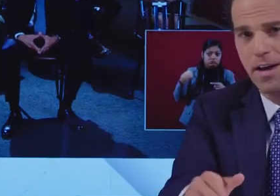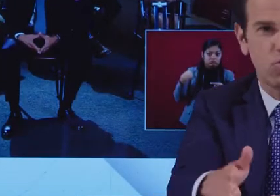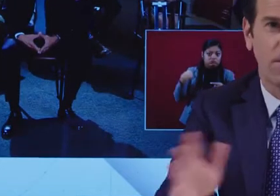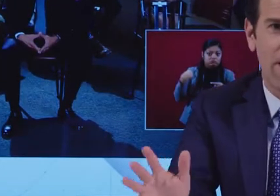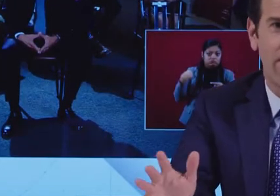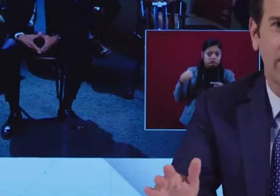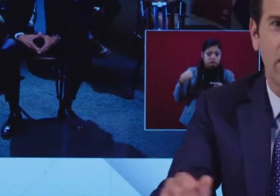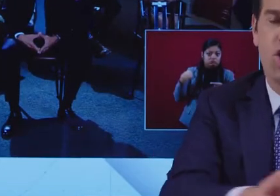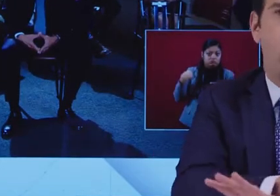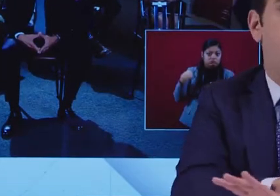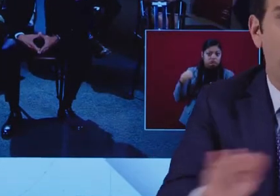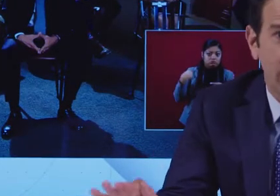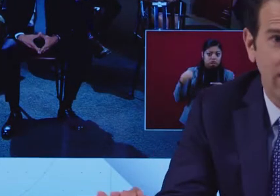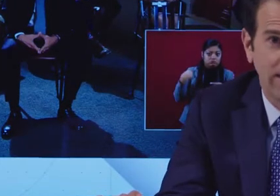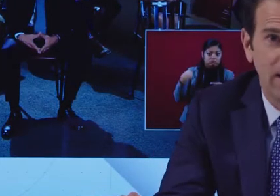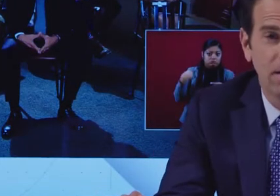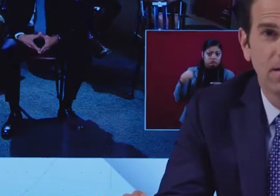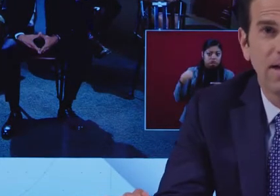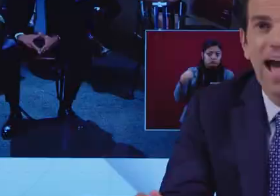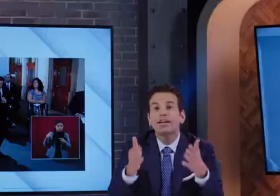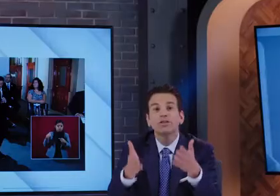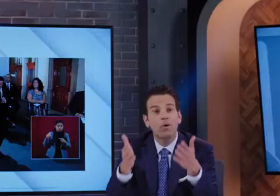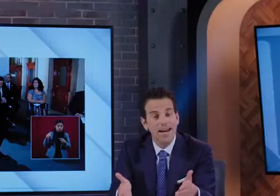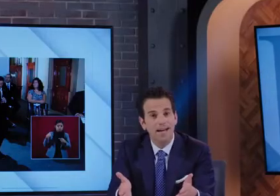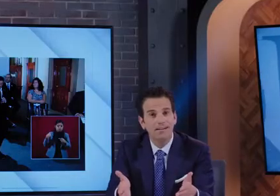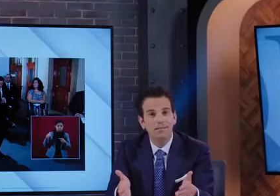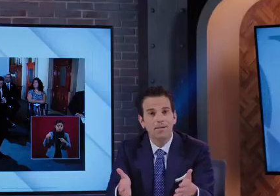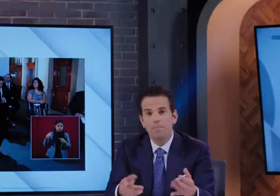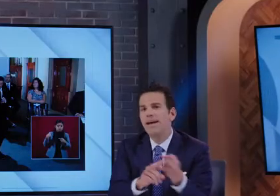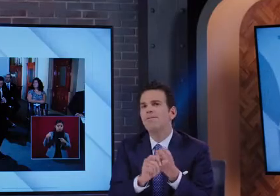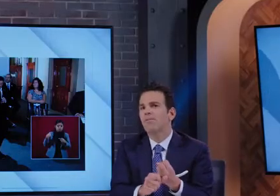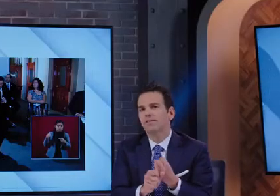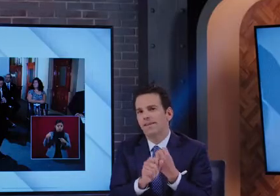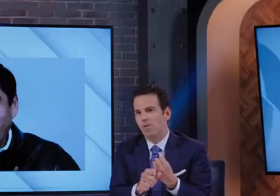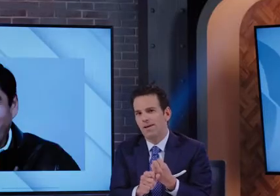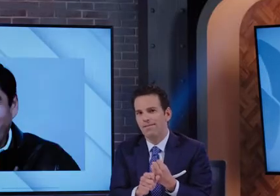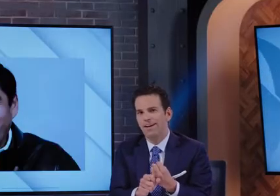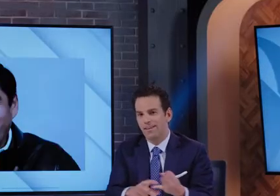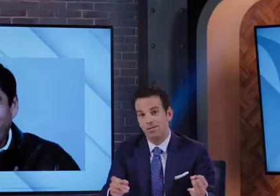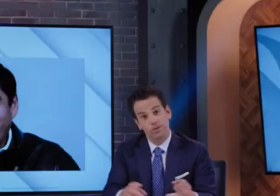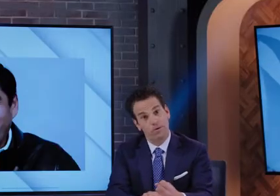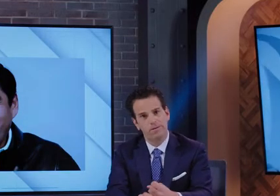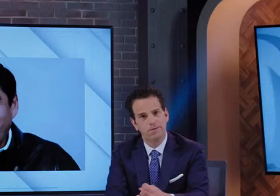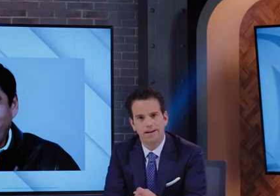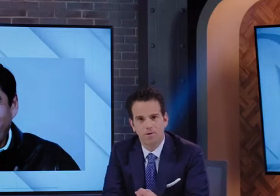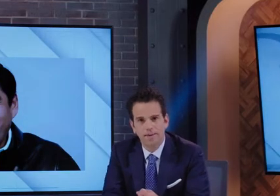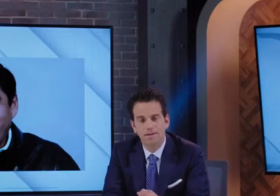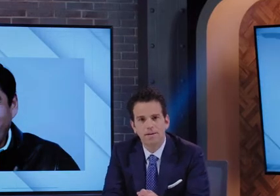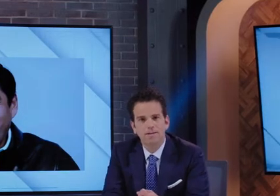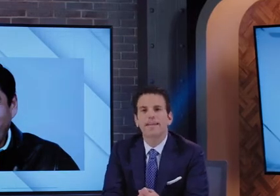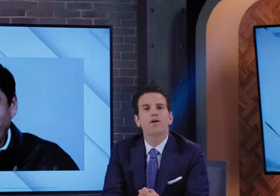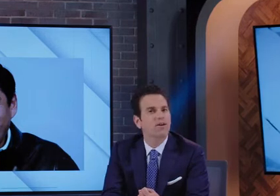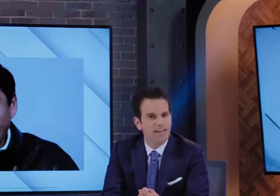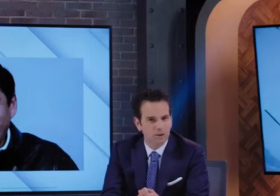oposición, que muchos de plano ya dicen, yo no le creo a Gatell, hasta los de Morena. Miguel Barbosa de Puebla, el que dijo que a los pobres no les daba